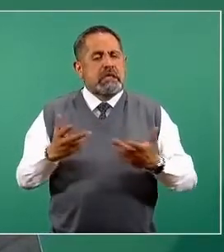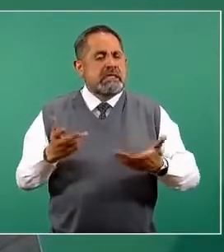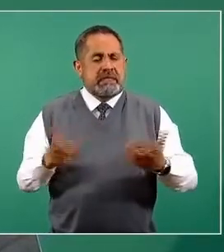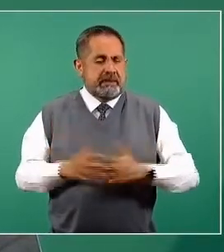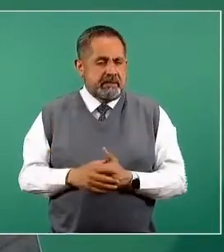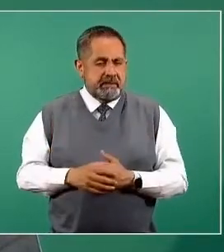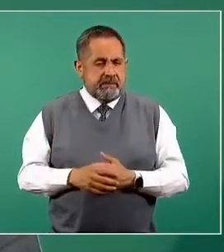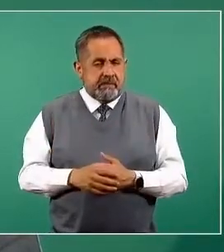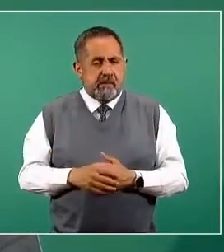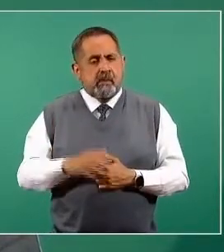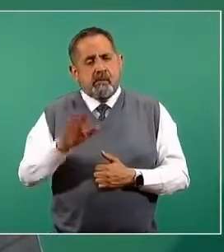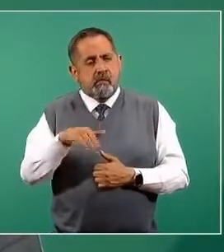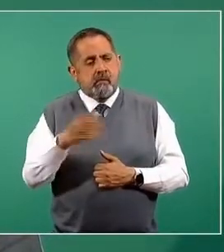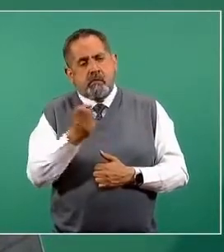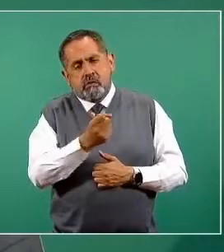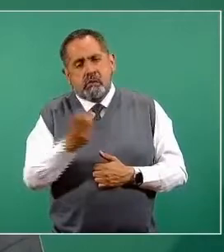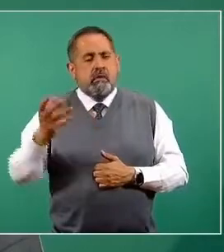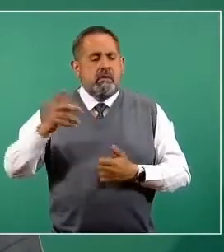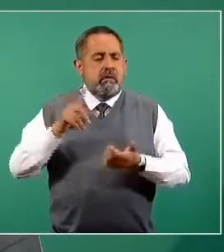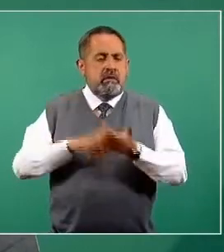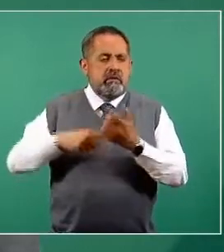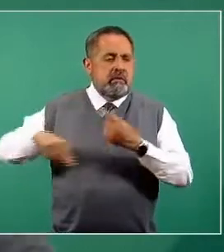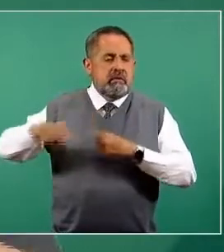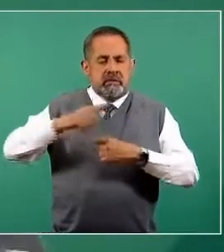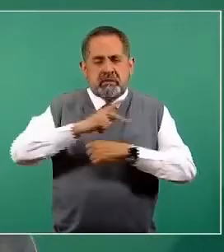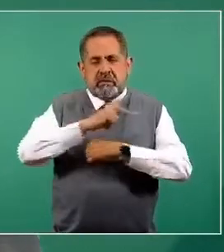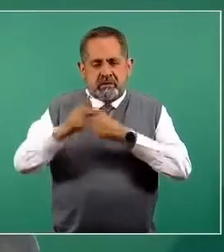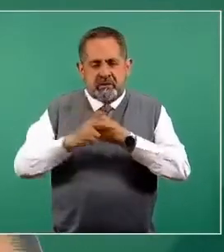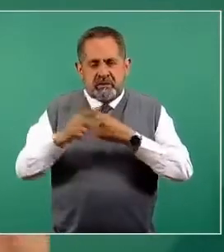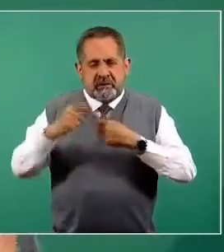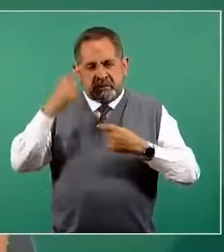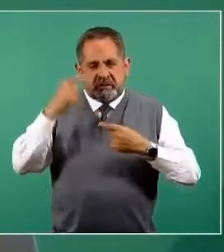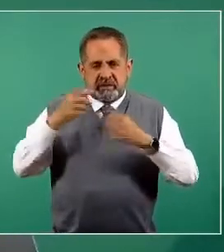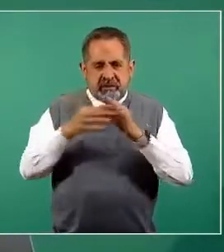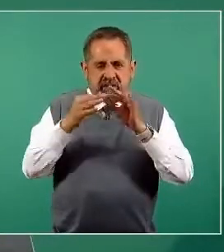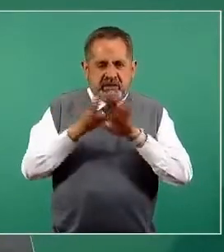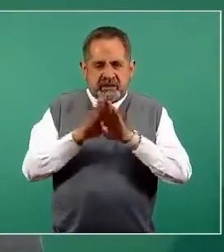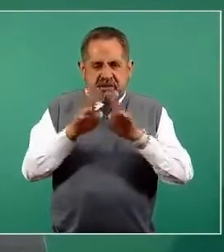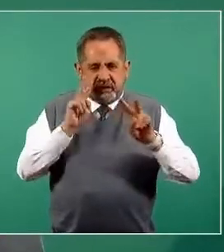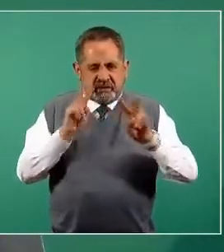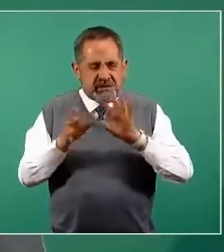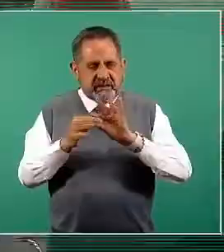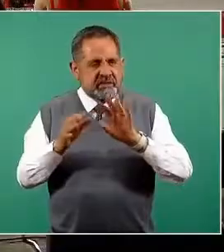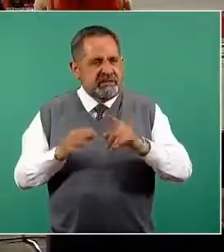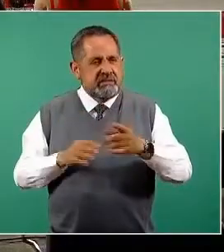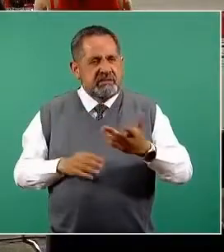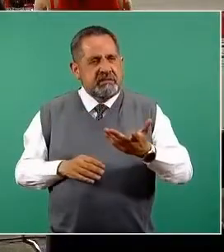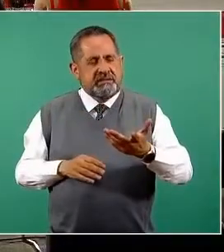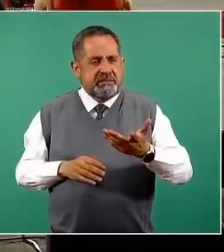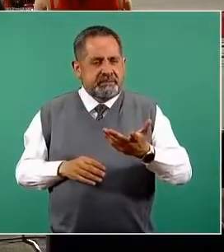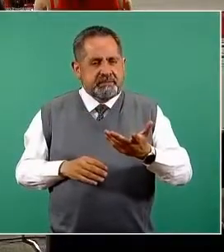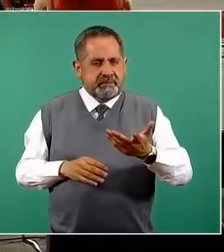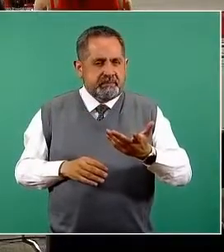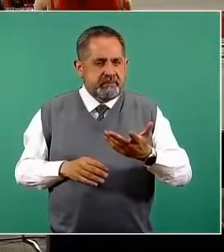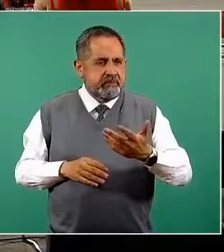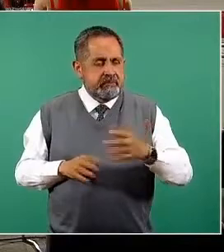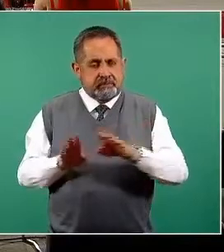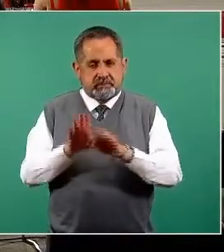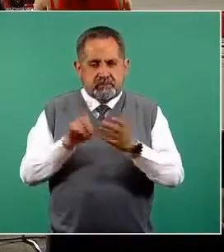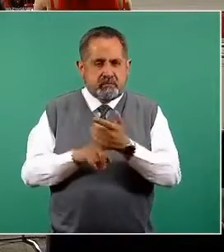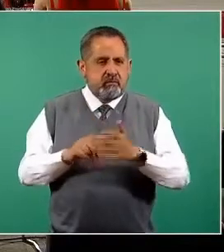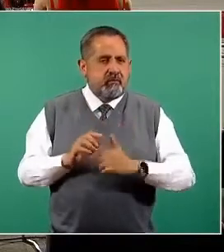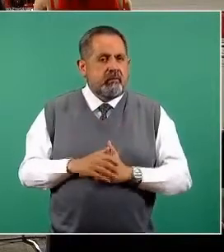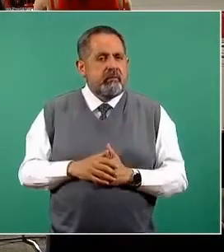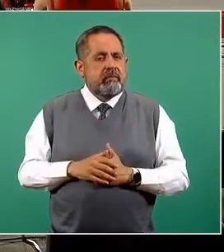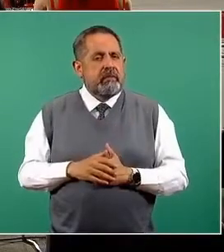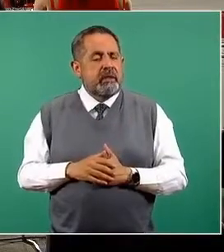ha optado por modelos de restricción de la movilidad, ese es lo que se quiere lograr. La lógica es relativamente